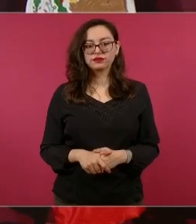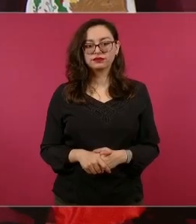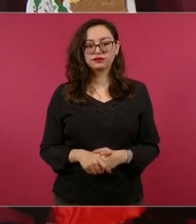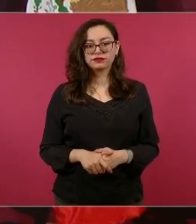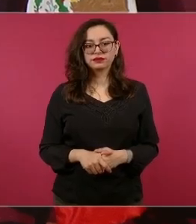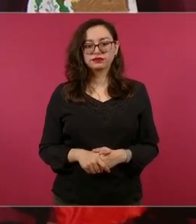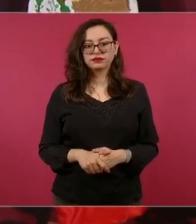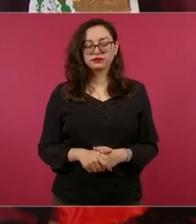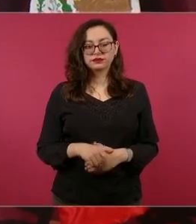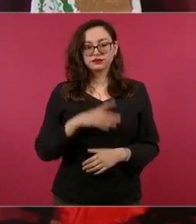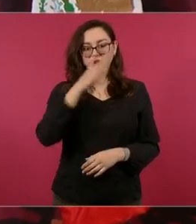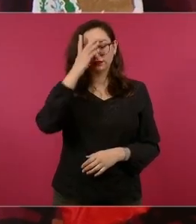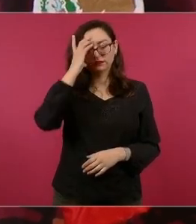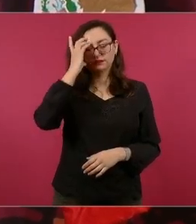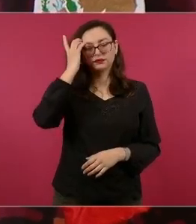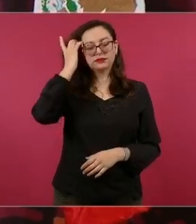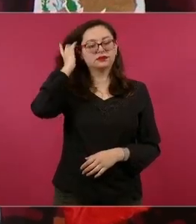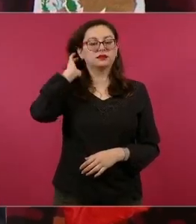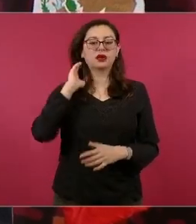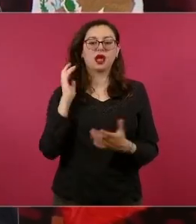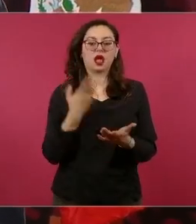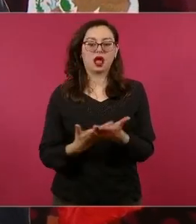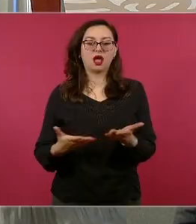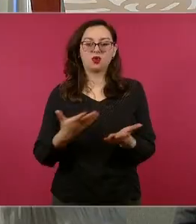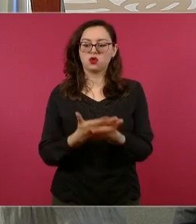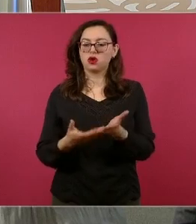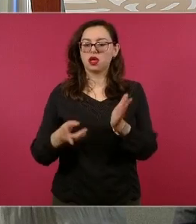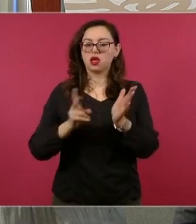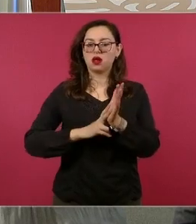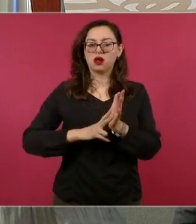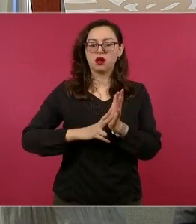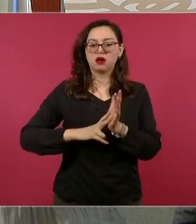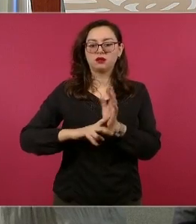¿No tienes cómo quedó ahora el mapa?